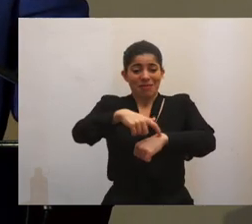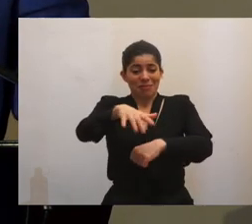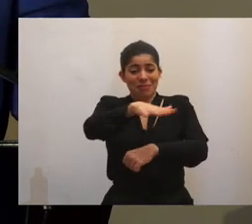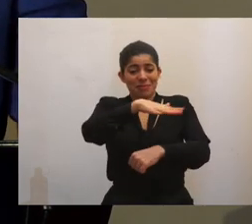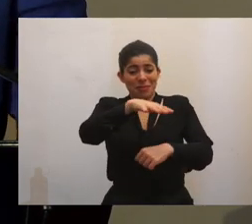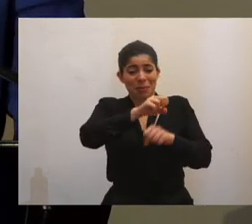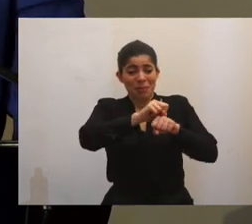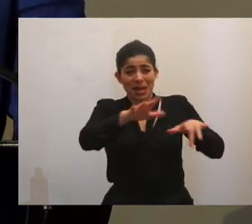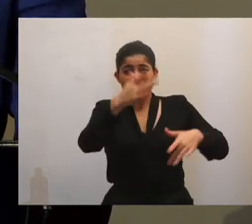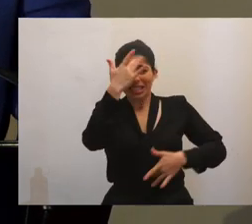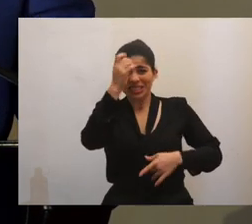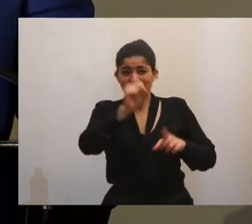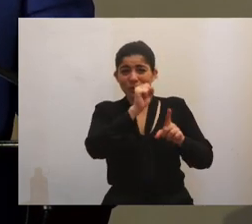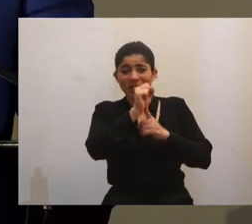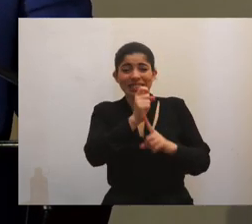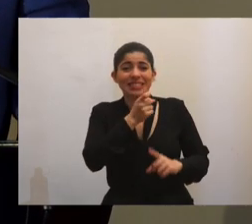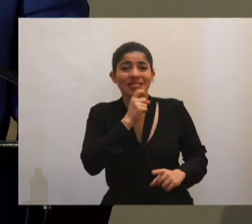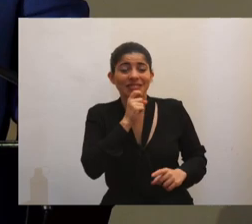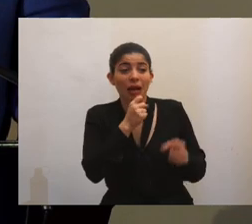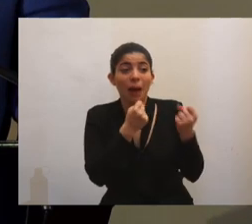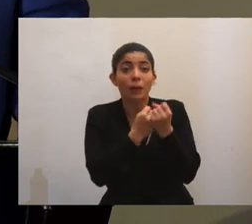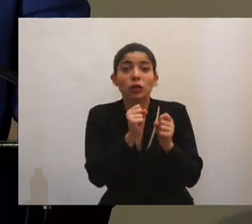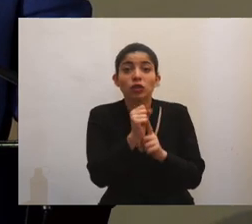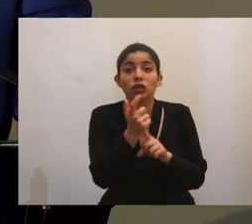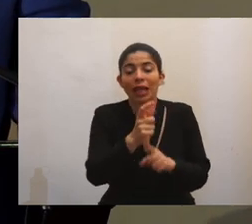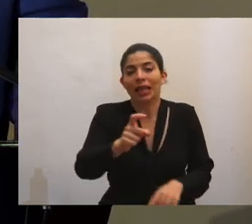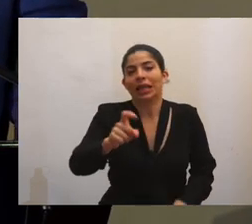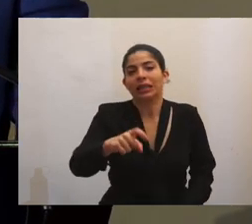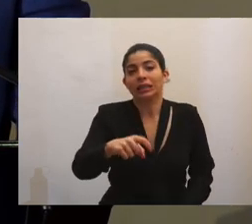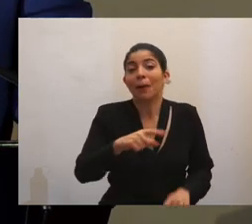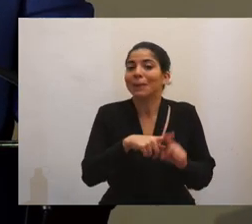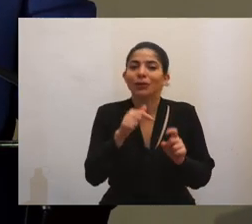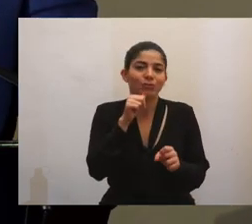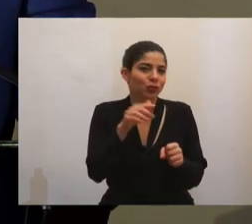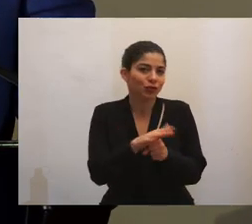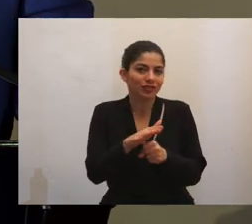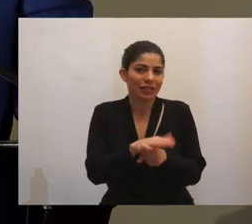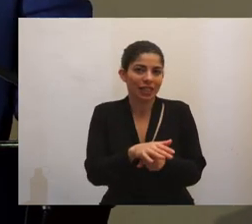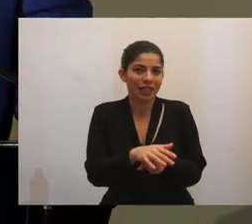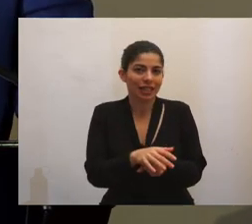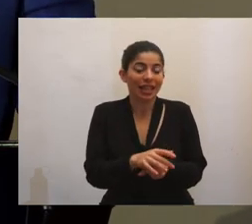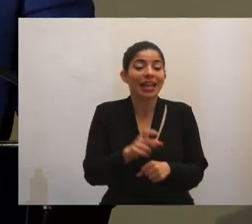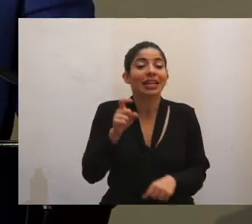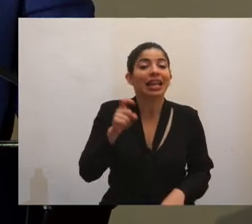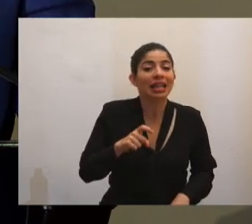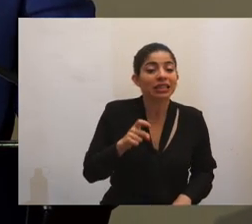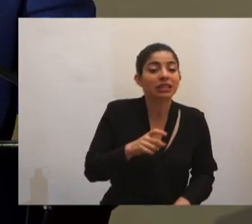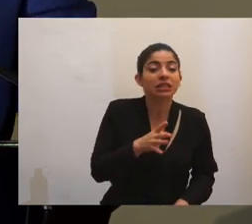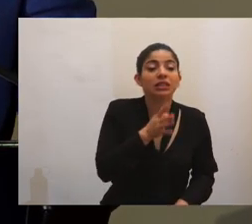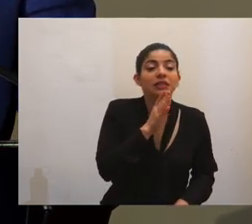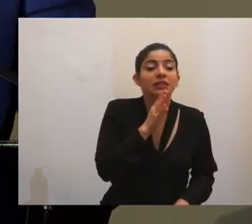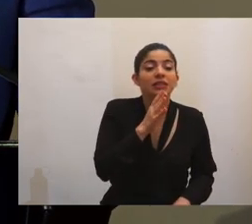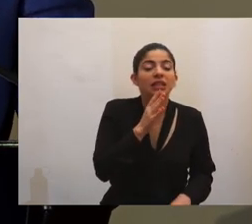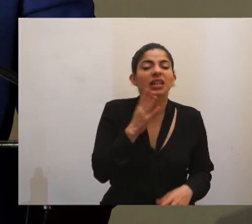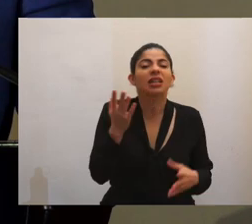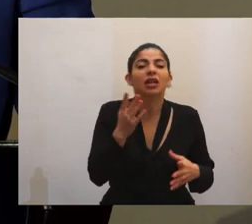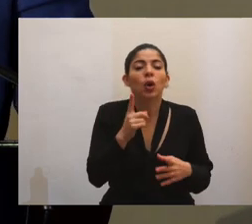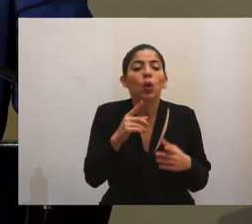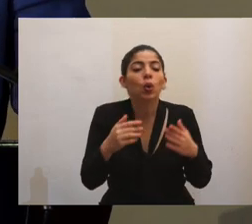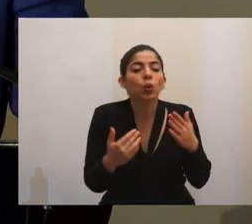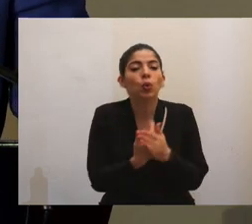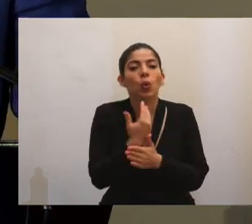de pandemia la asistencia social es necesaria, pero no es suficiente. Es necesario hablar de una